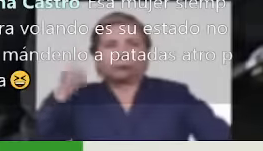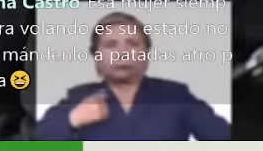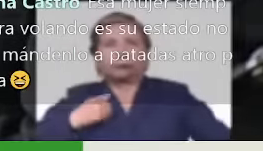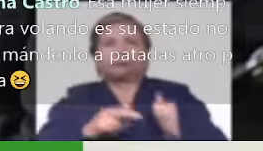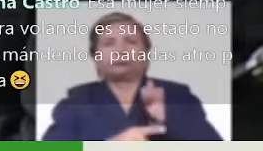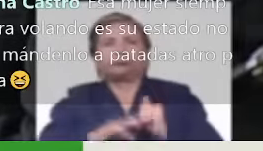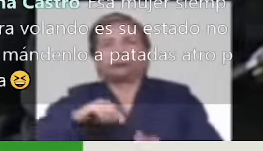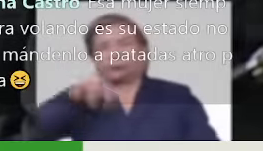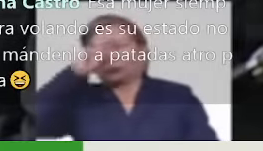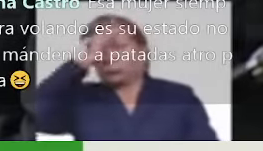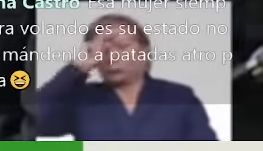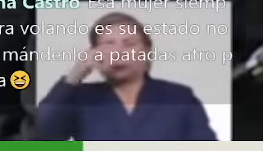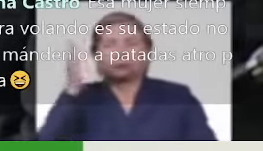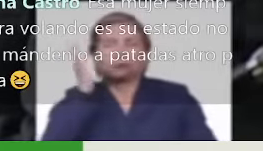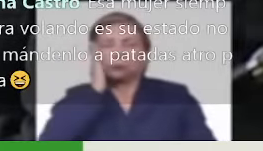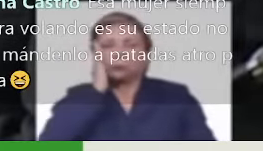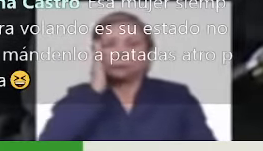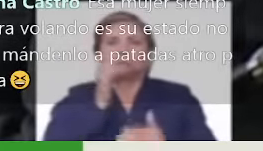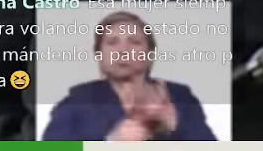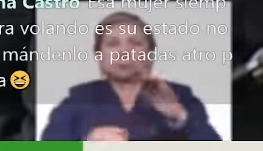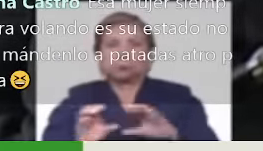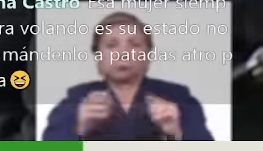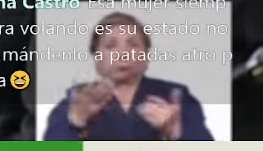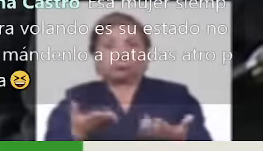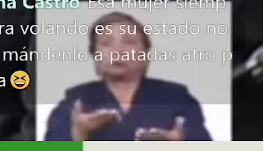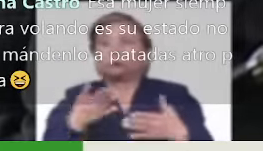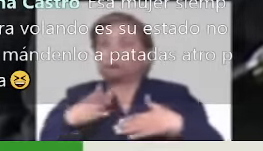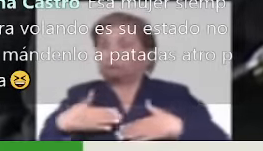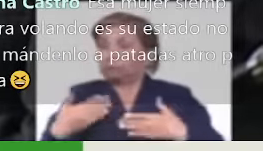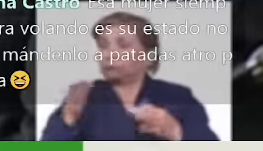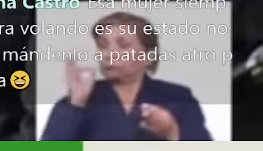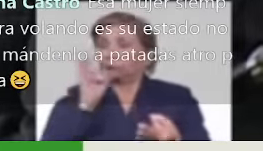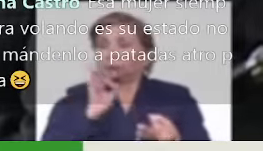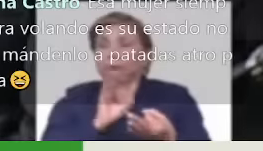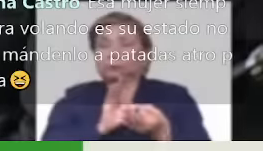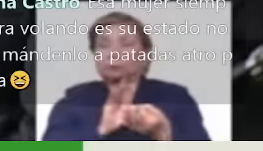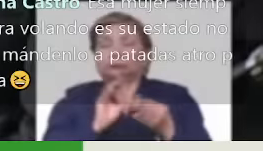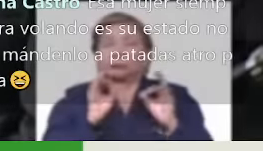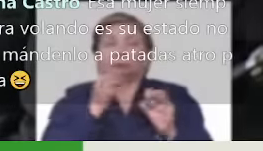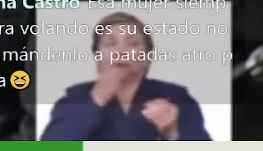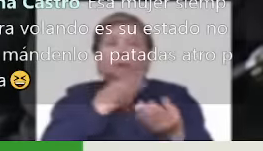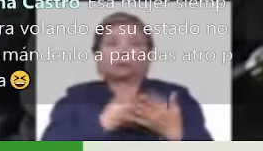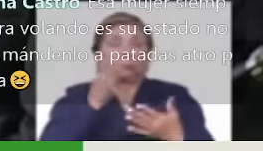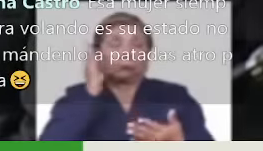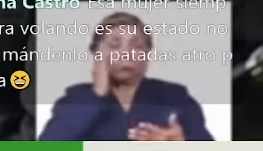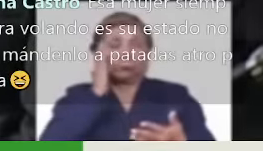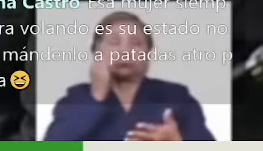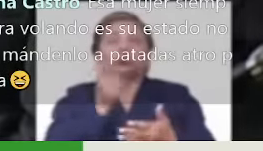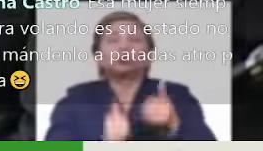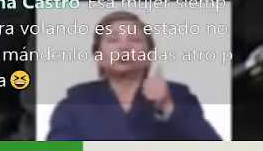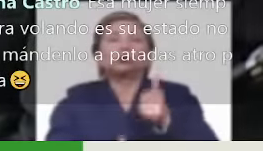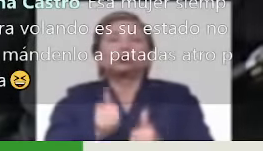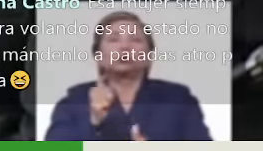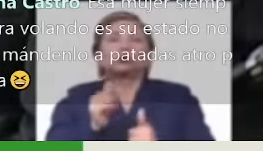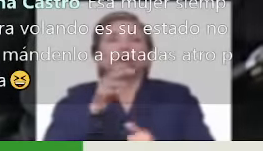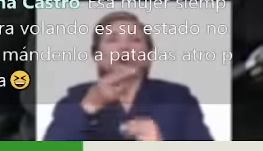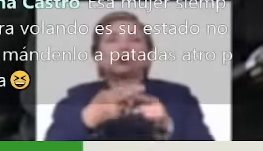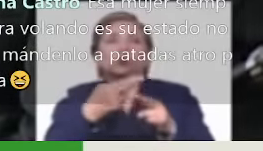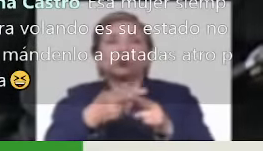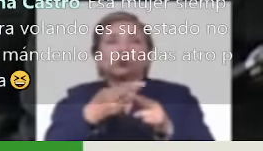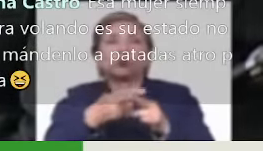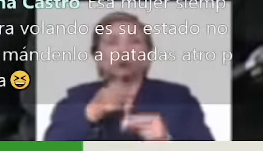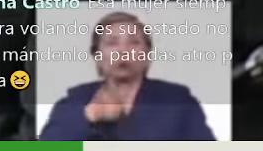del Perú tenían conocimiento de este hecho. ¿Puede precisarnos, si tiene conocimiento, cuáles son los nombres de